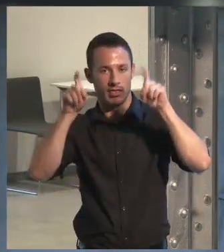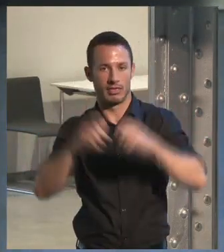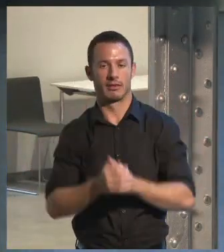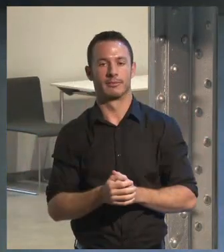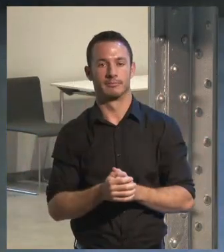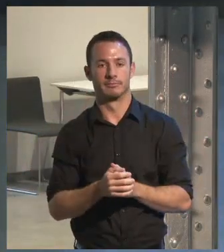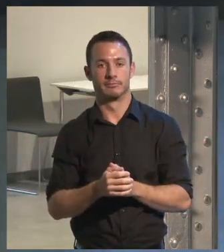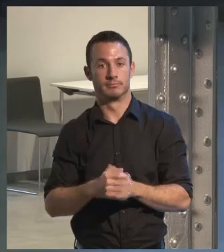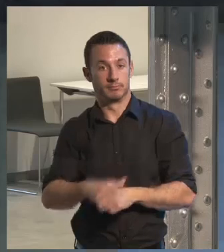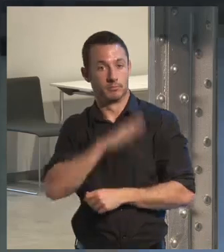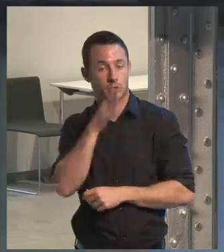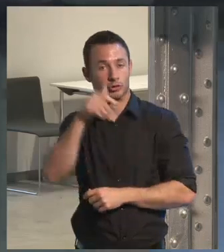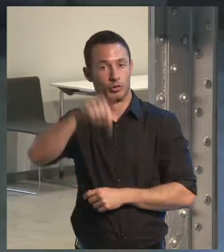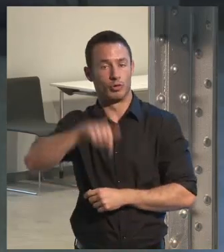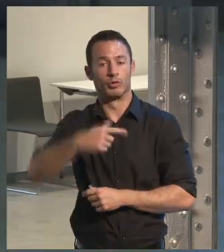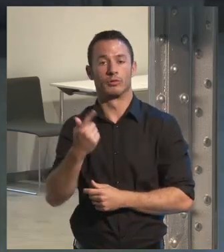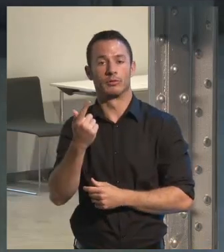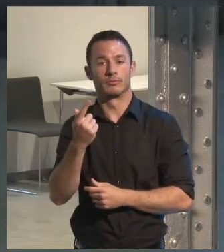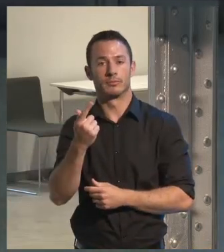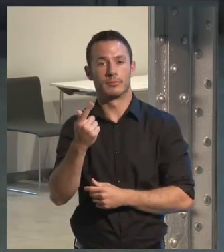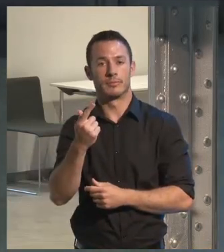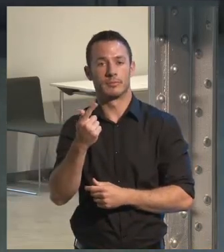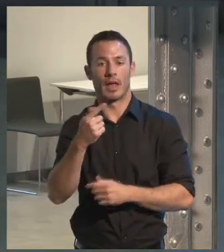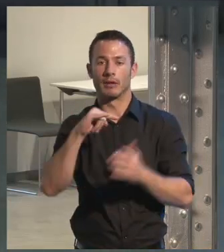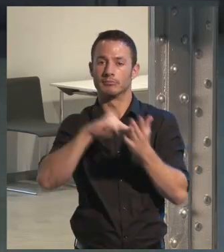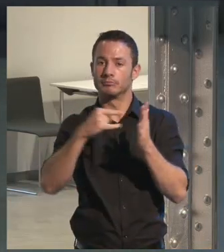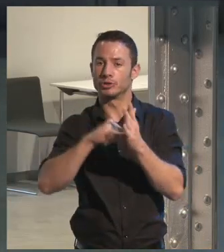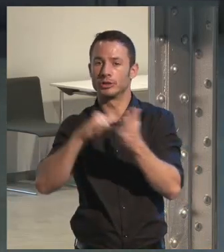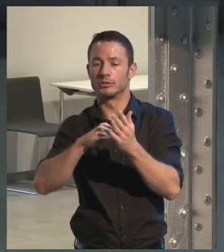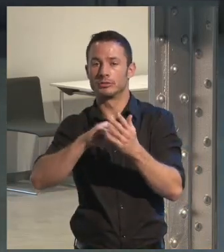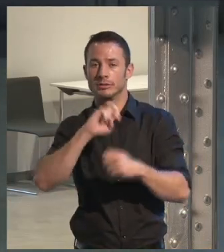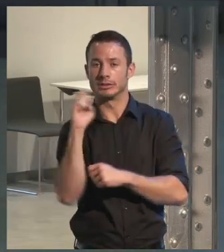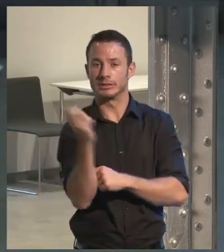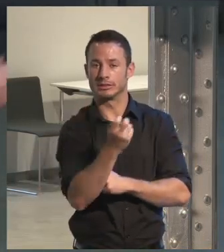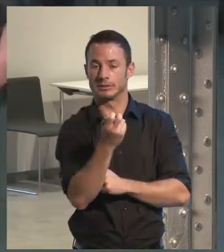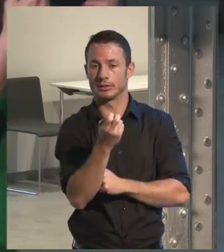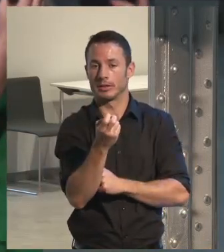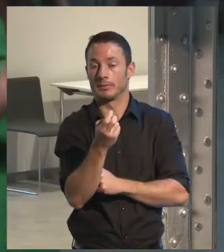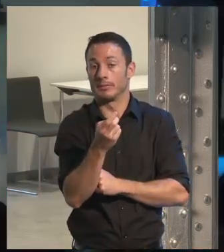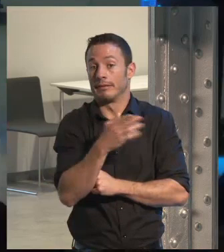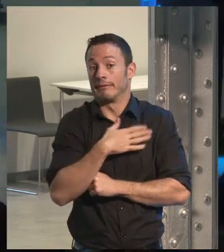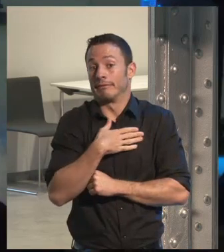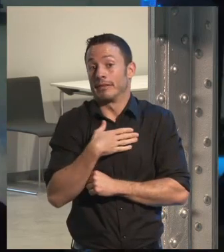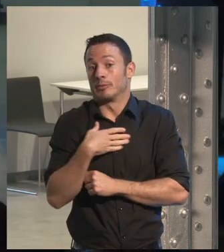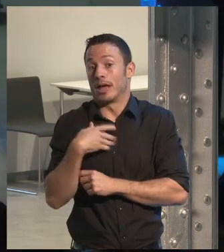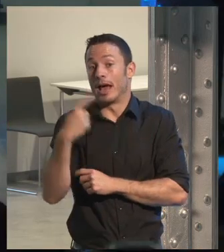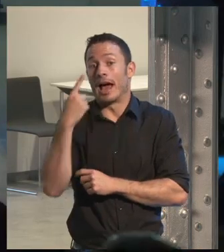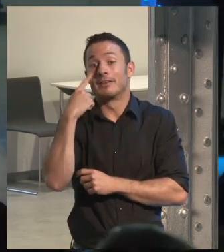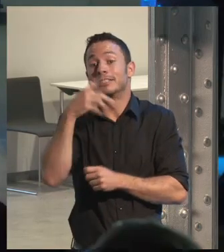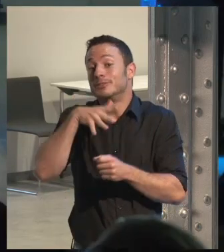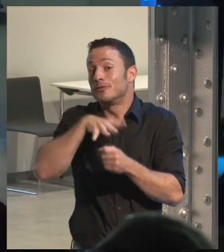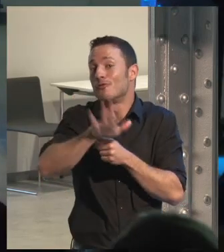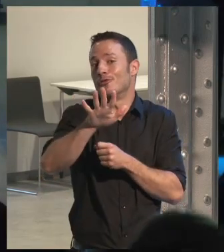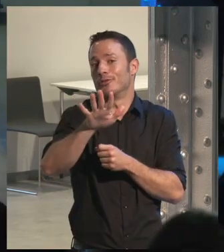Así que para ello hoy tenemos una serie de proyectos que esperemos que os inspiren, sobre todo